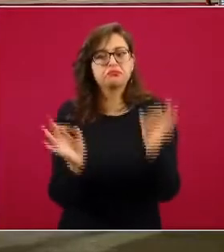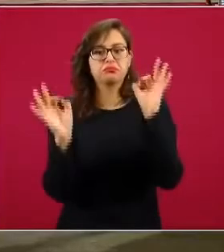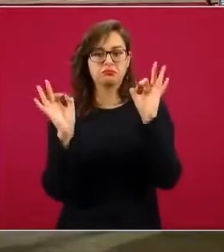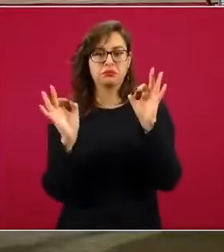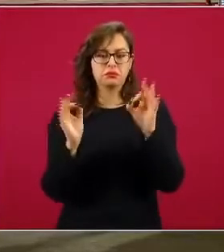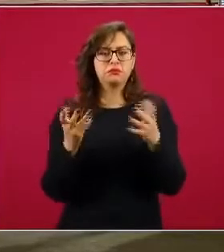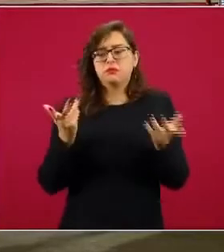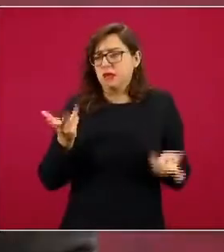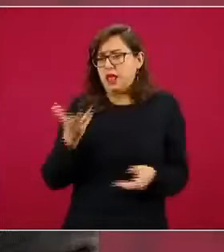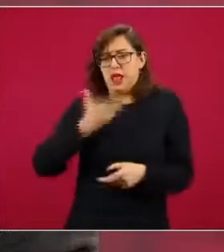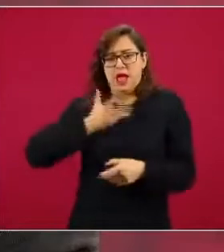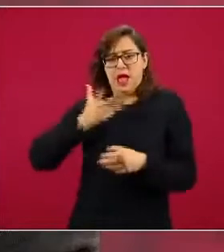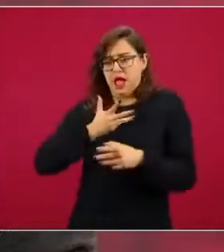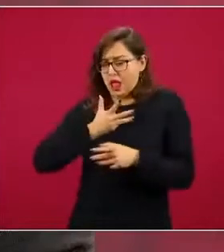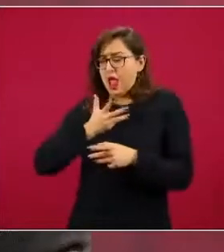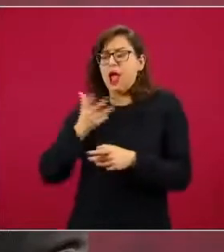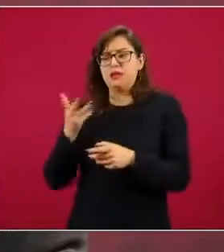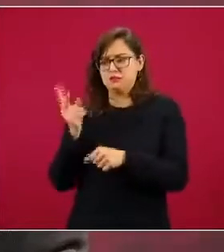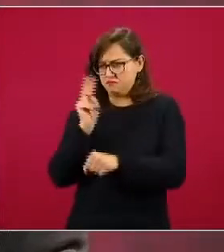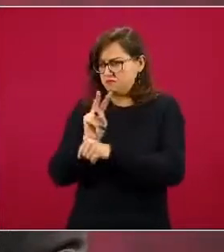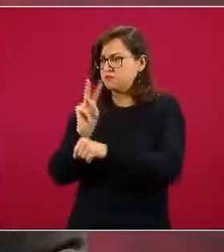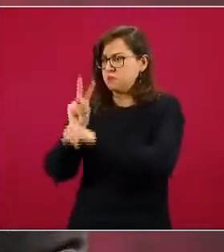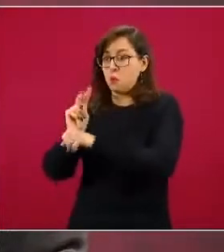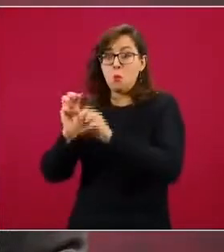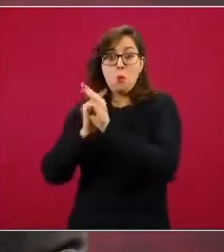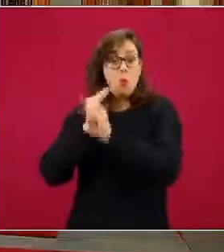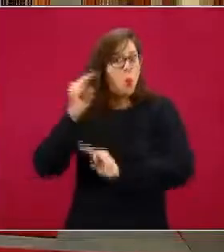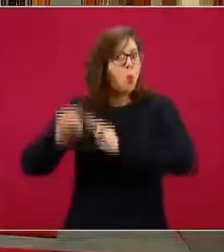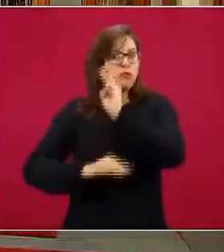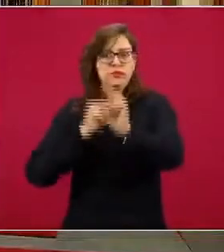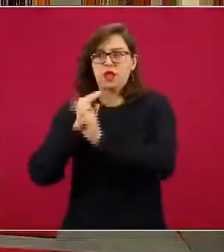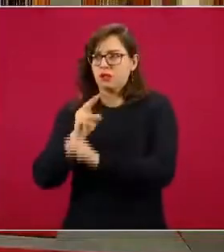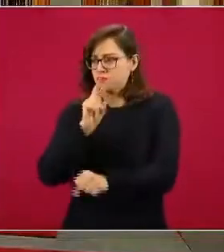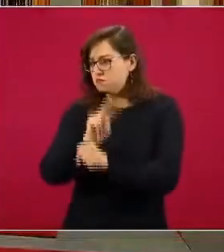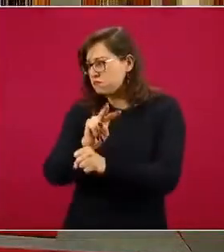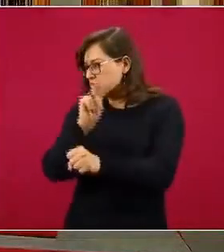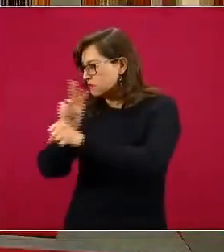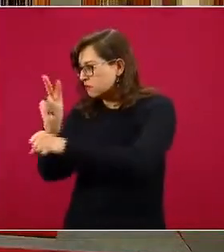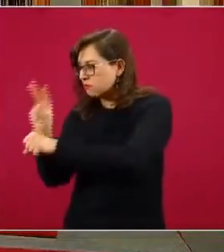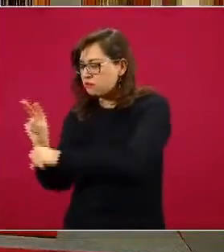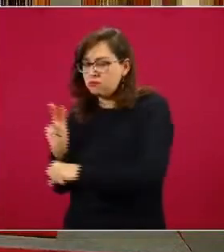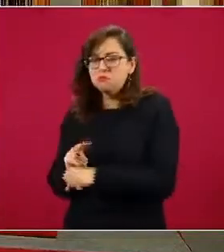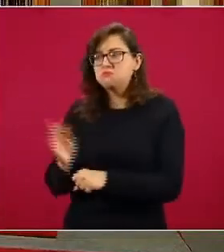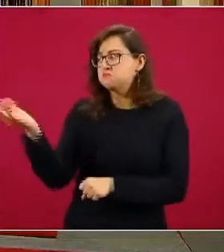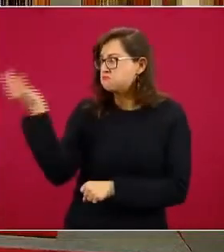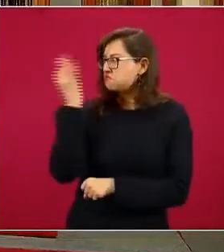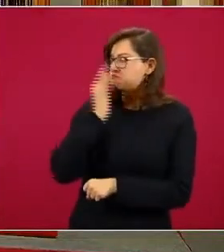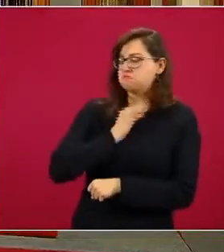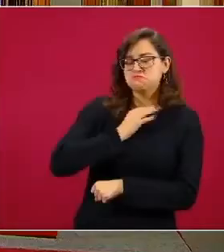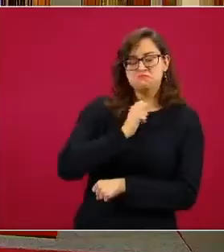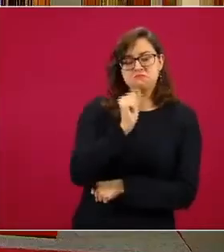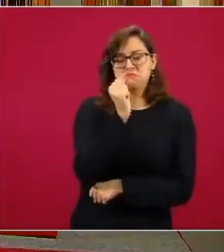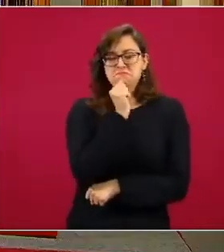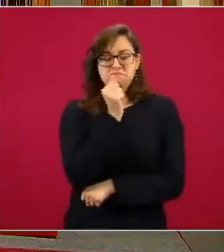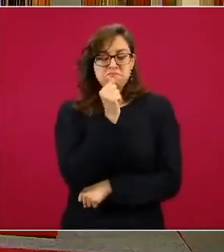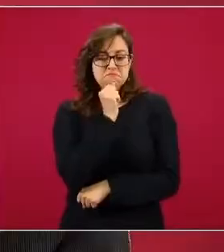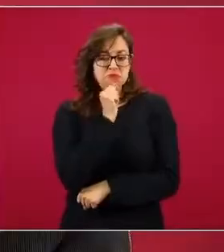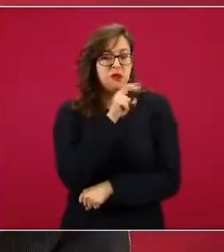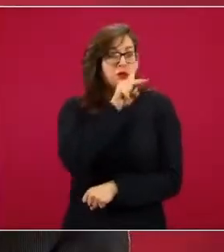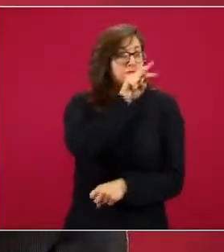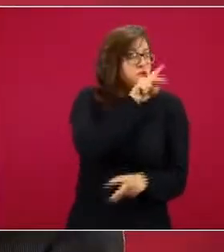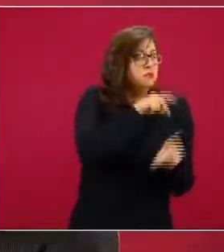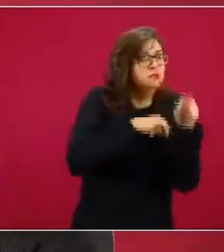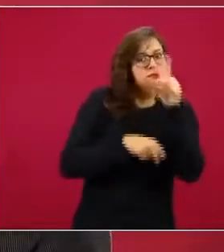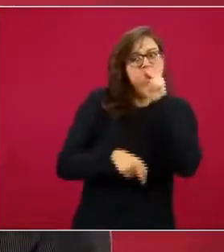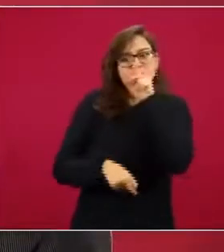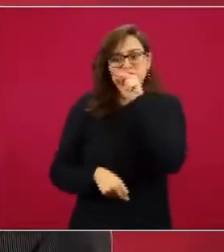de influenza, pero que también vigila las distintas variantes genéticas de este virus SARS-CoV-2. Entonces, no preocuparse en ese sentido